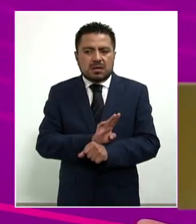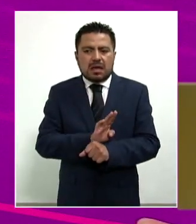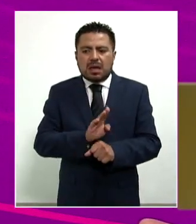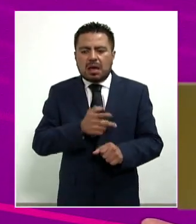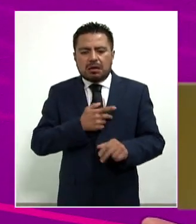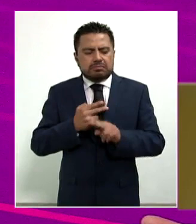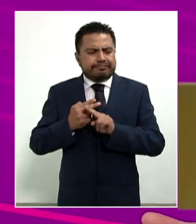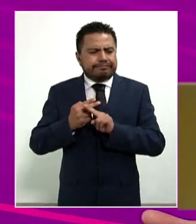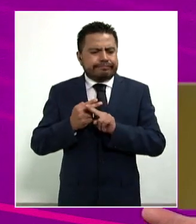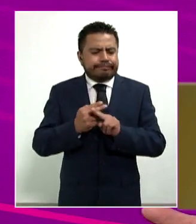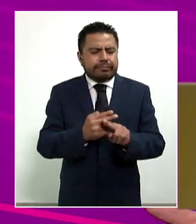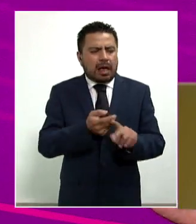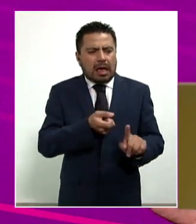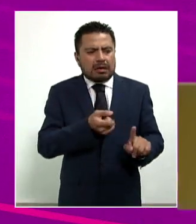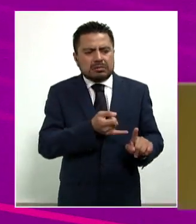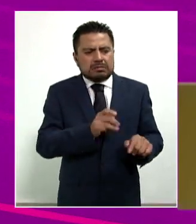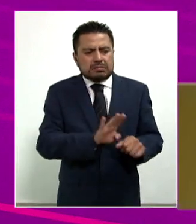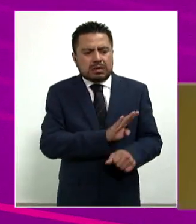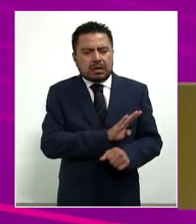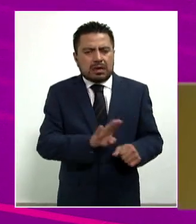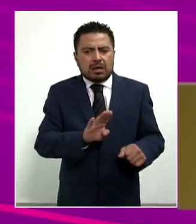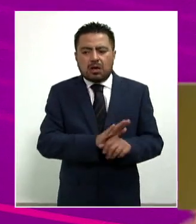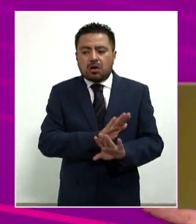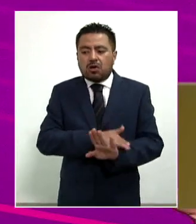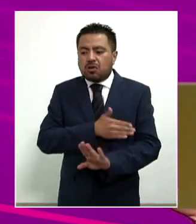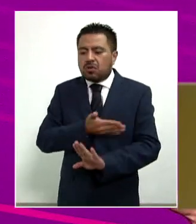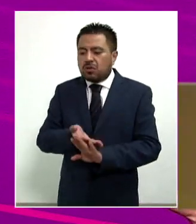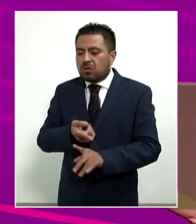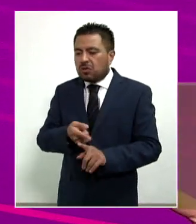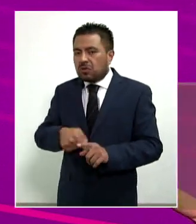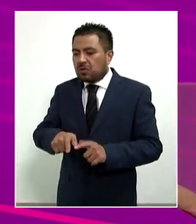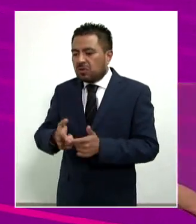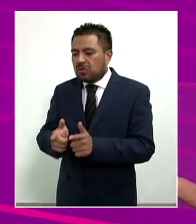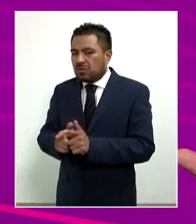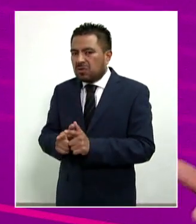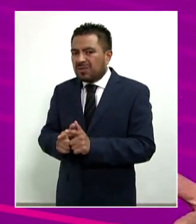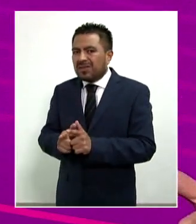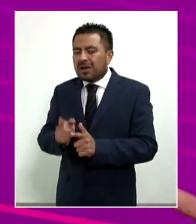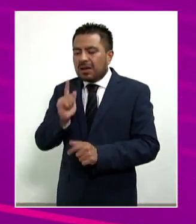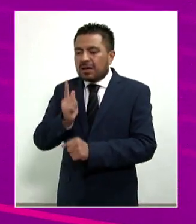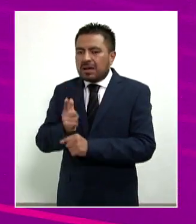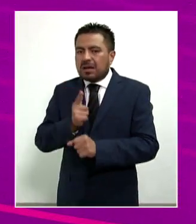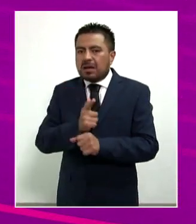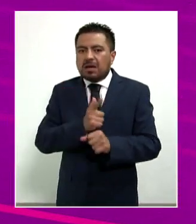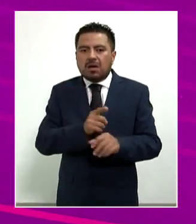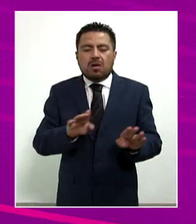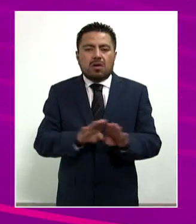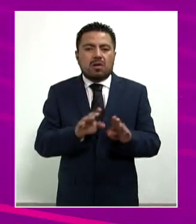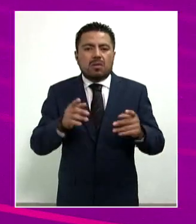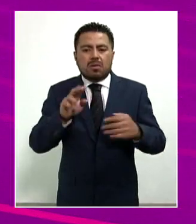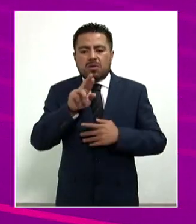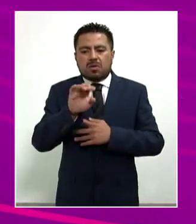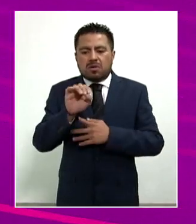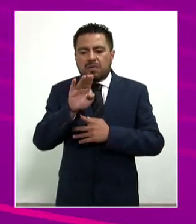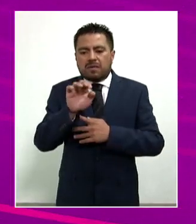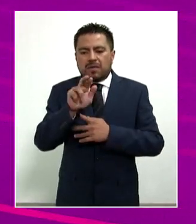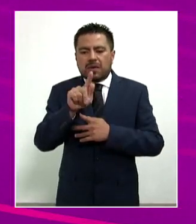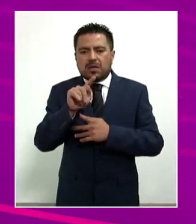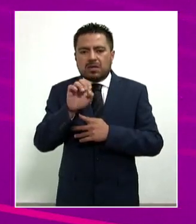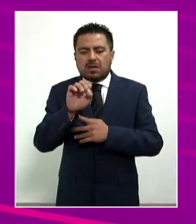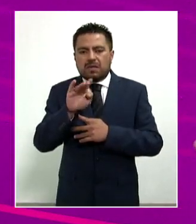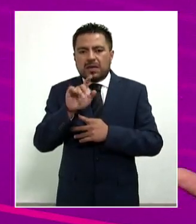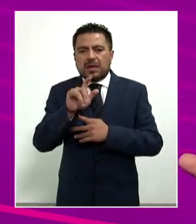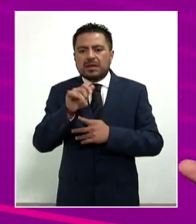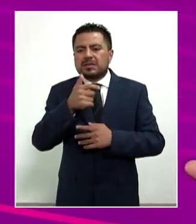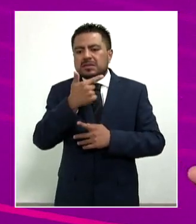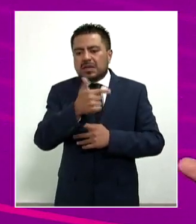permanecen en esa situación ventajosa. En contraparte, lo que ha encontrado gente como Roberto Vélez es que 7